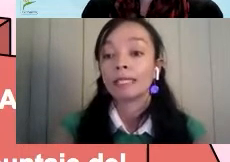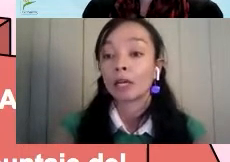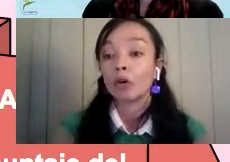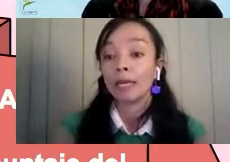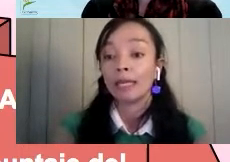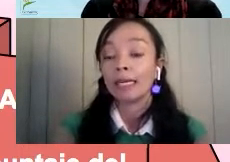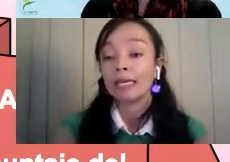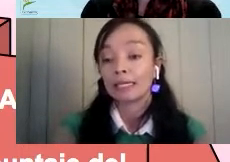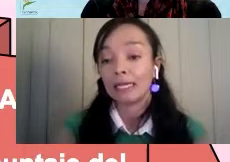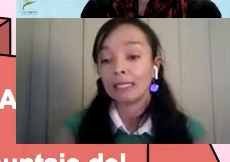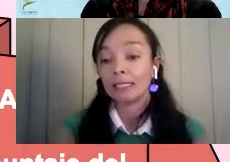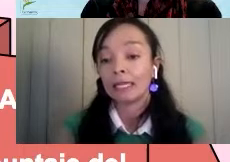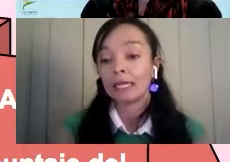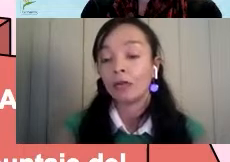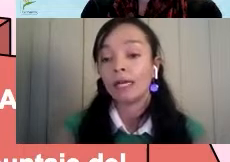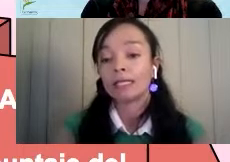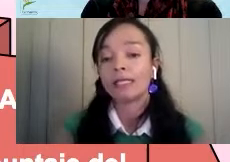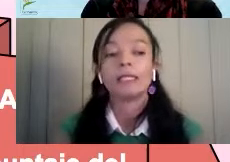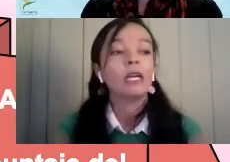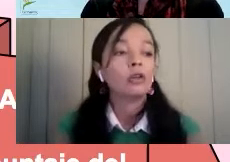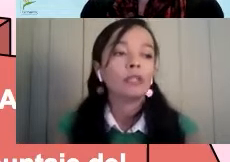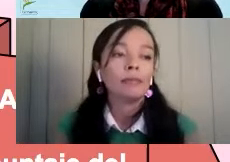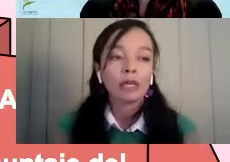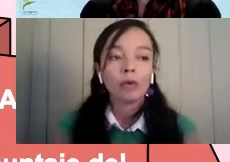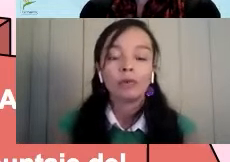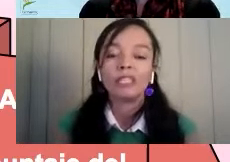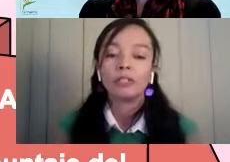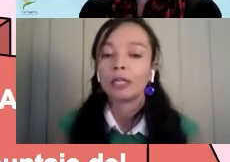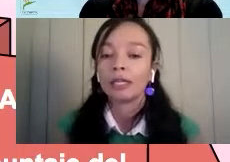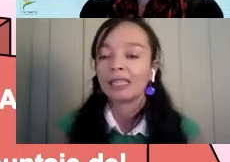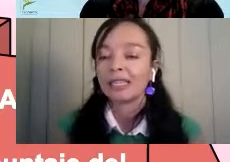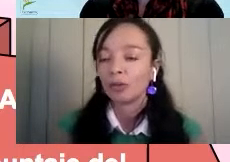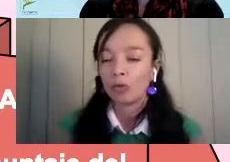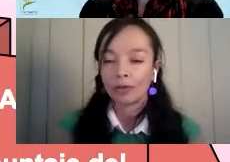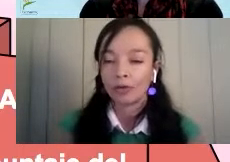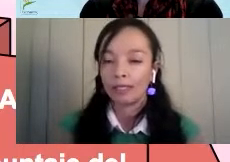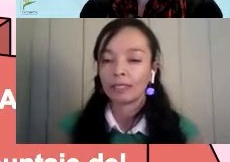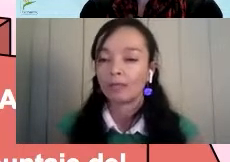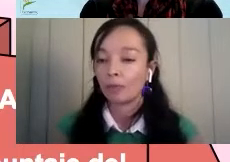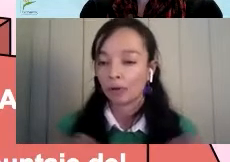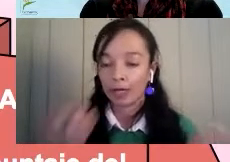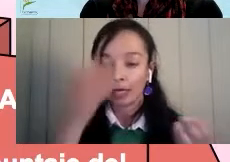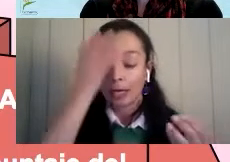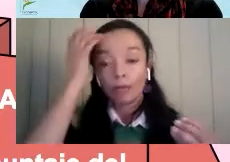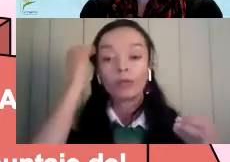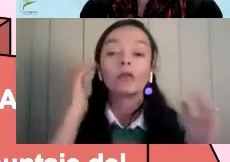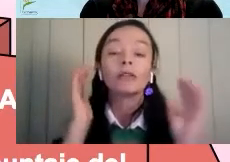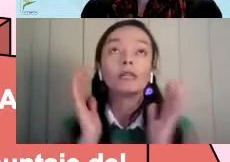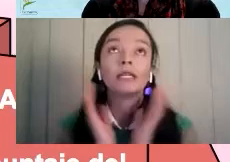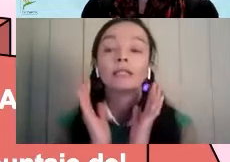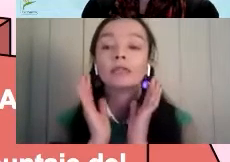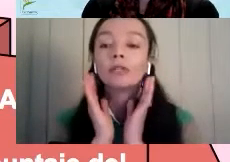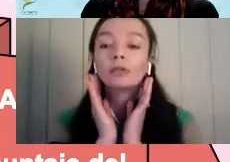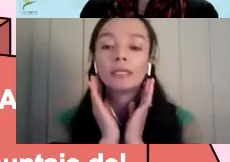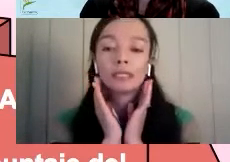Se recomienda que las señas, el lenguaje de señas, los empiecen cuando el niño tiene tres o cuatro meses. ¿Por qué? Porque cuando